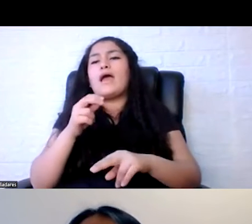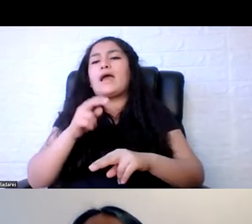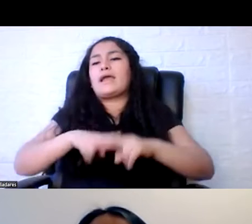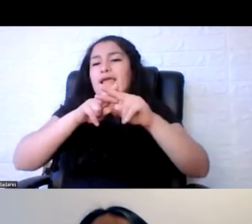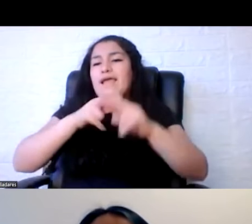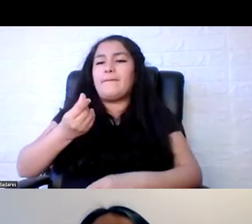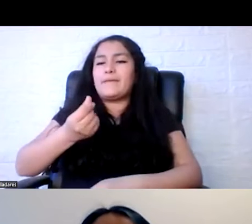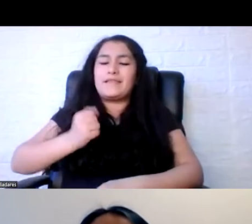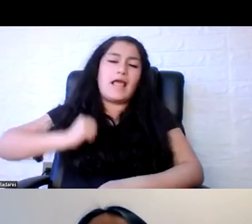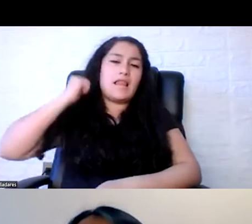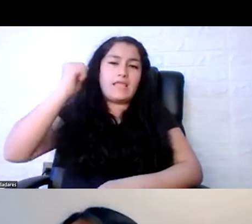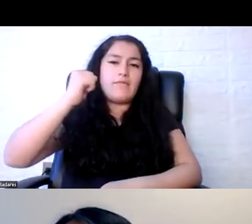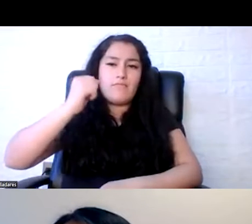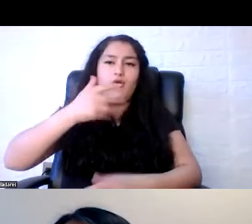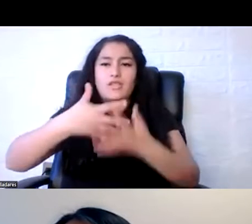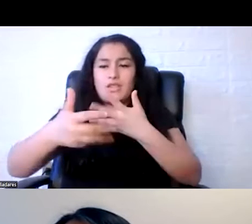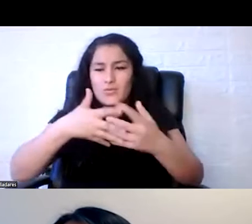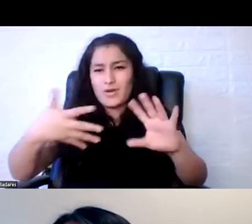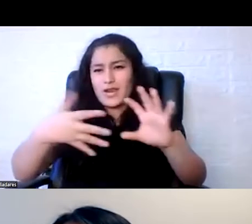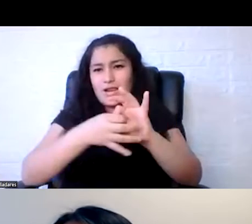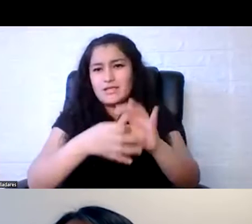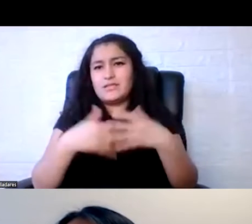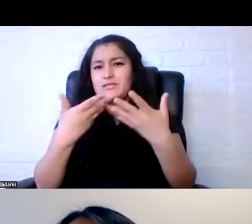Y bueno, en concreto, nosotros en el año